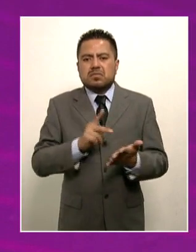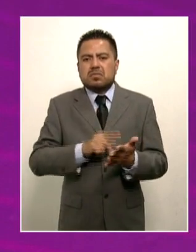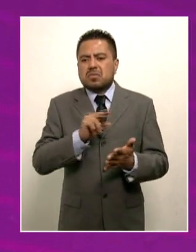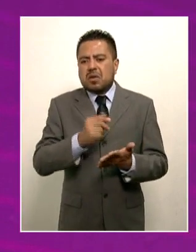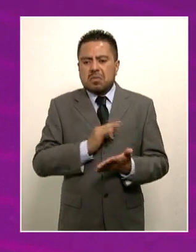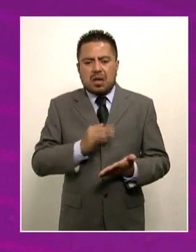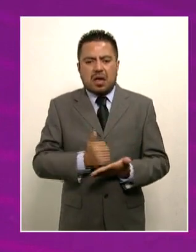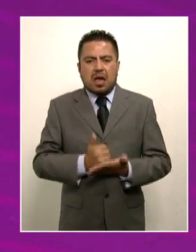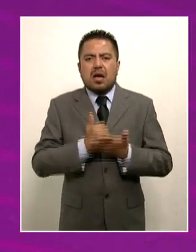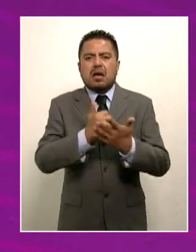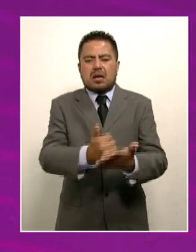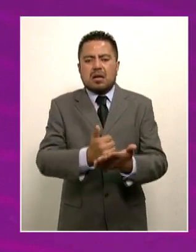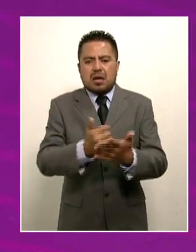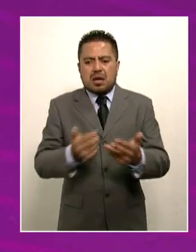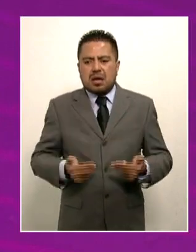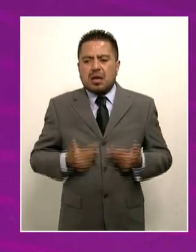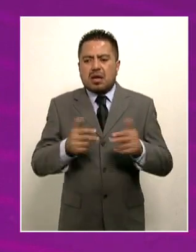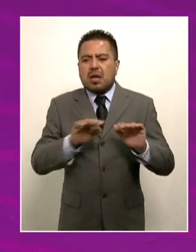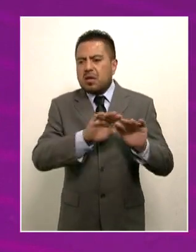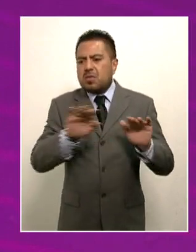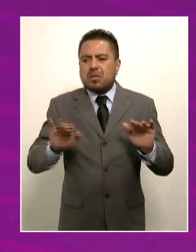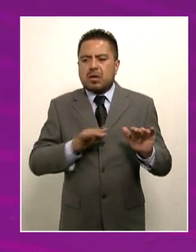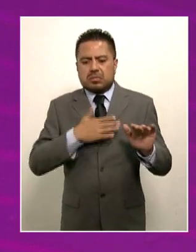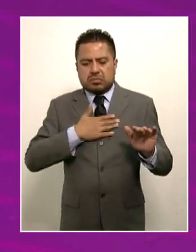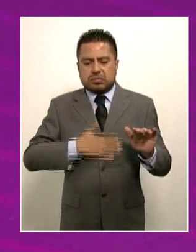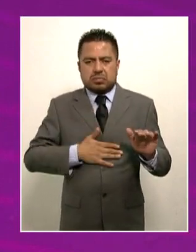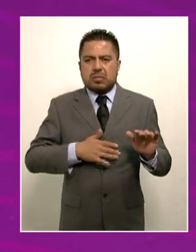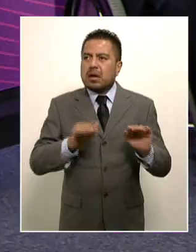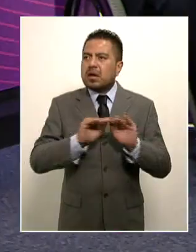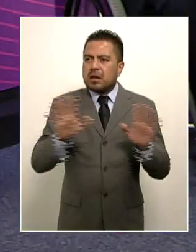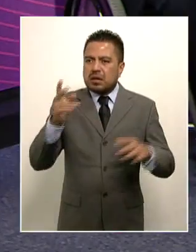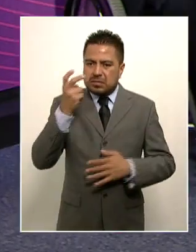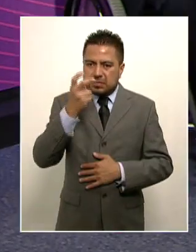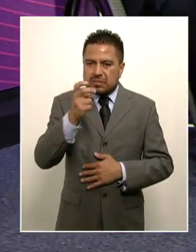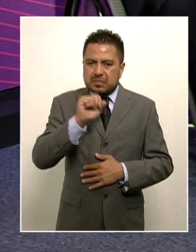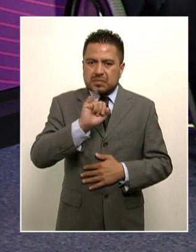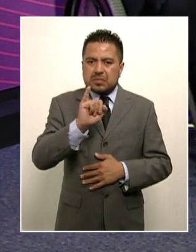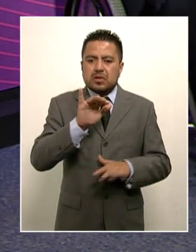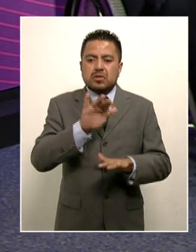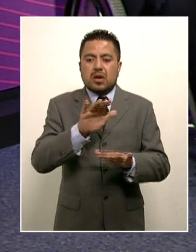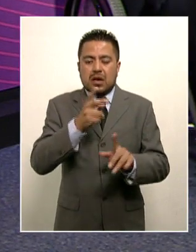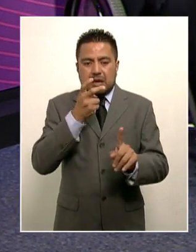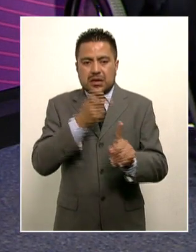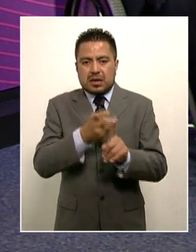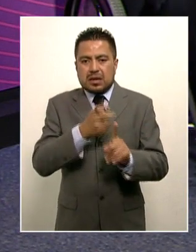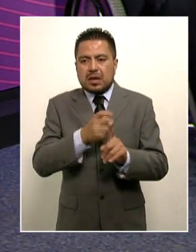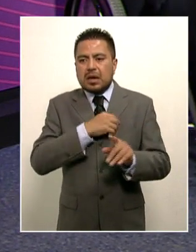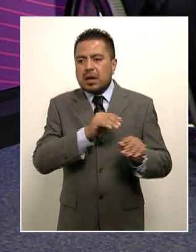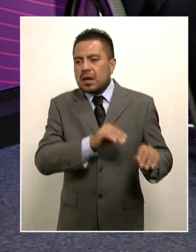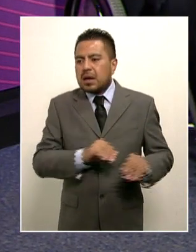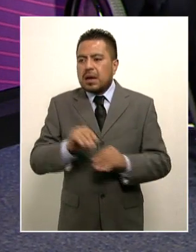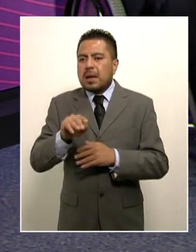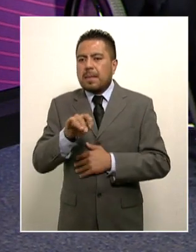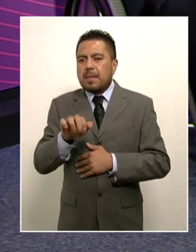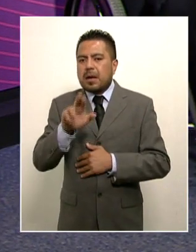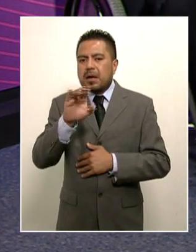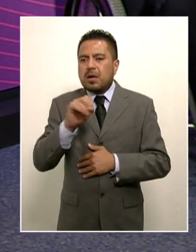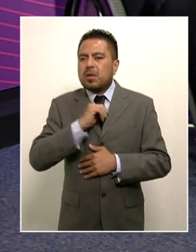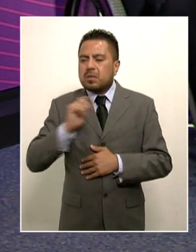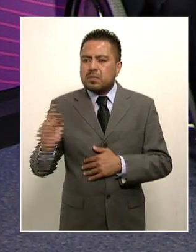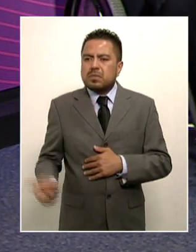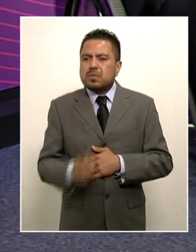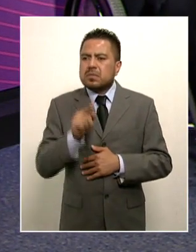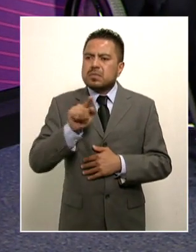coadyuva para generar igualdad, ¿no? Claro, claro, y sobre eso déjame irme con Marco y